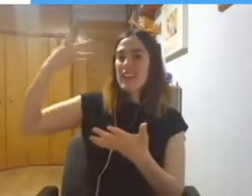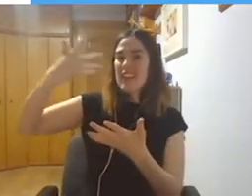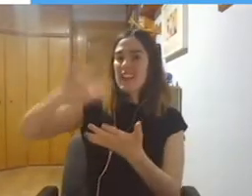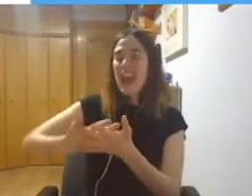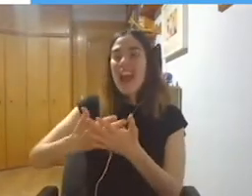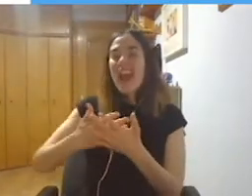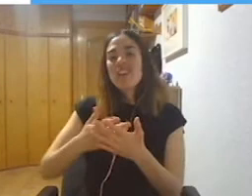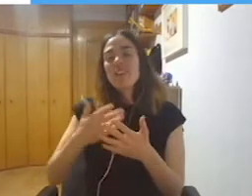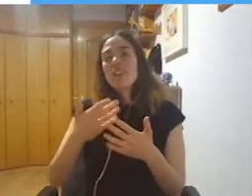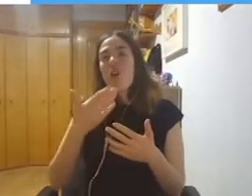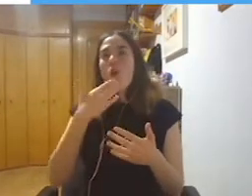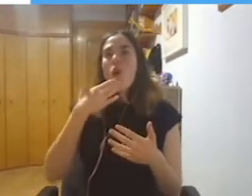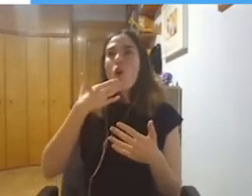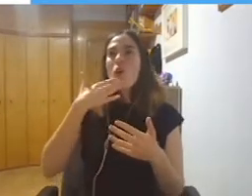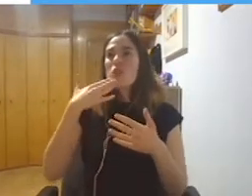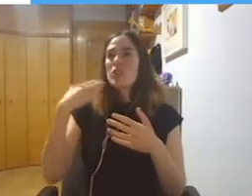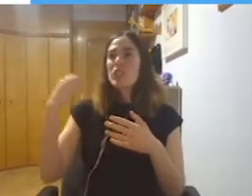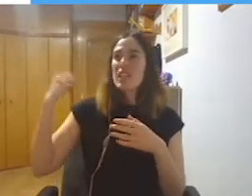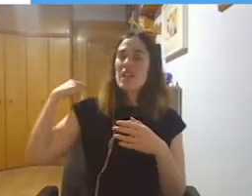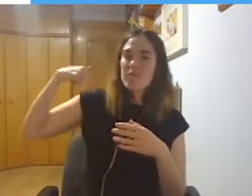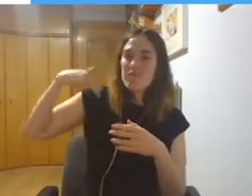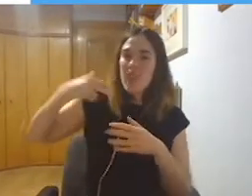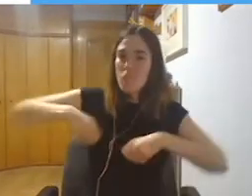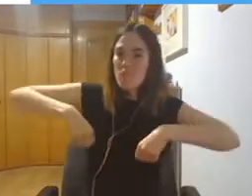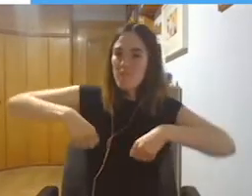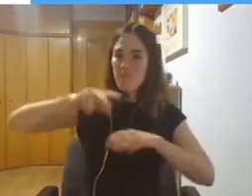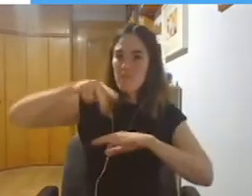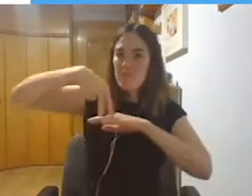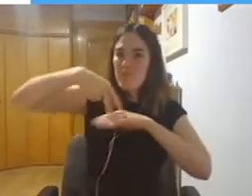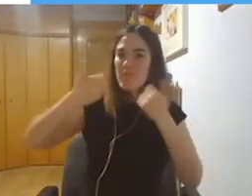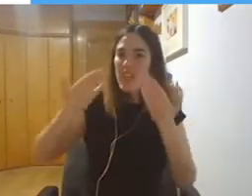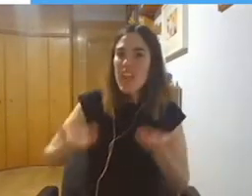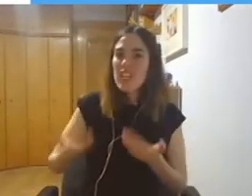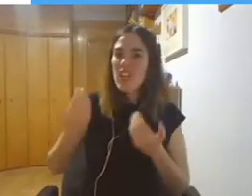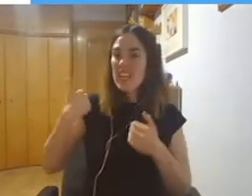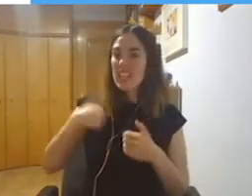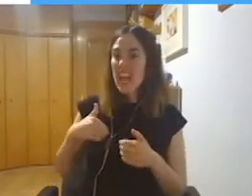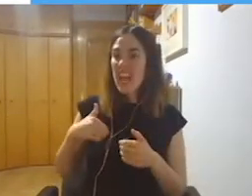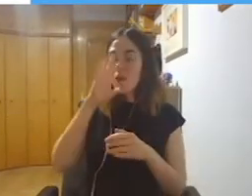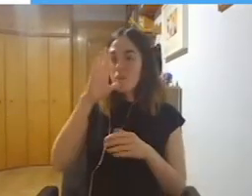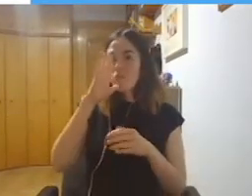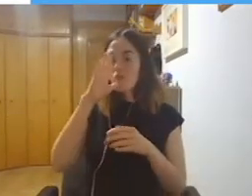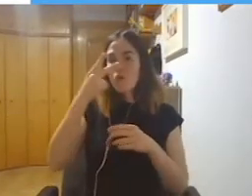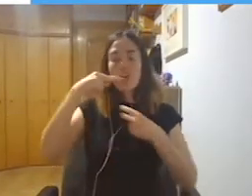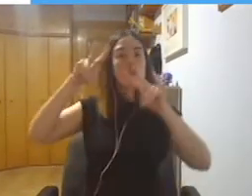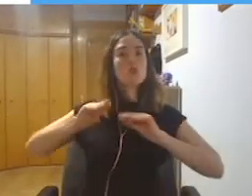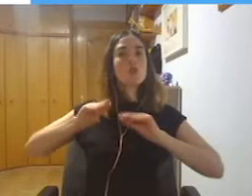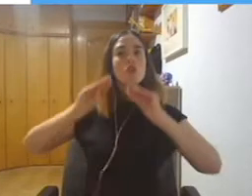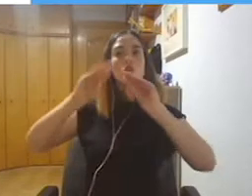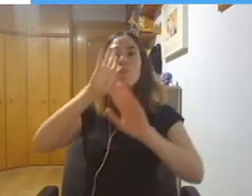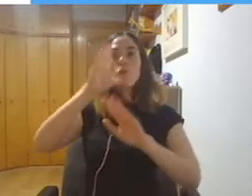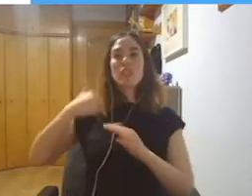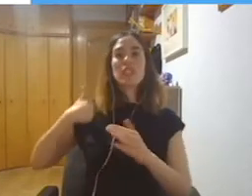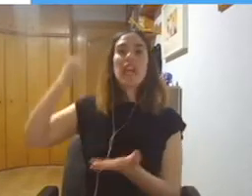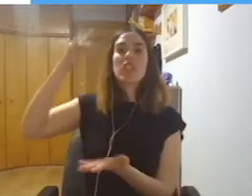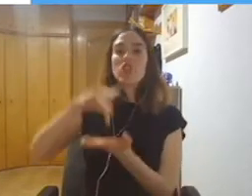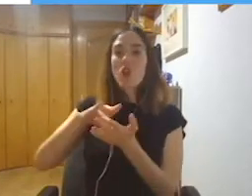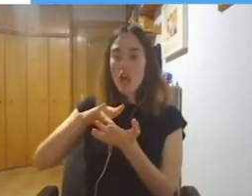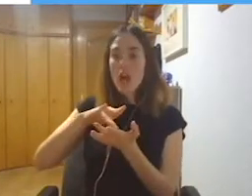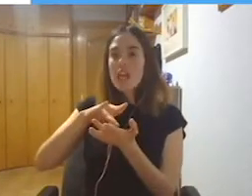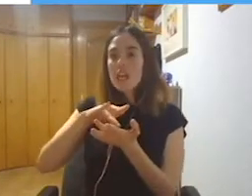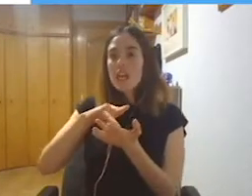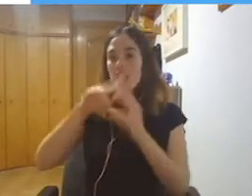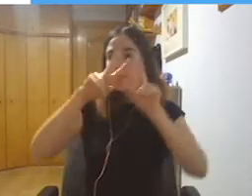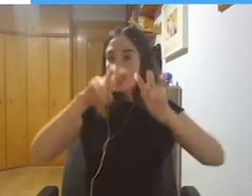de gigantes, entonces merecen su reconocimiento, merecen tener en cuenta el recorrido que se ha hecho hasta llegar a estos puntos